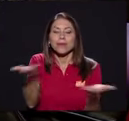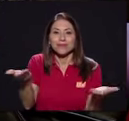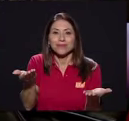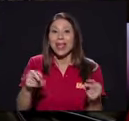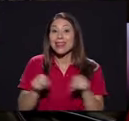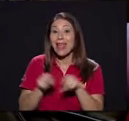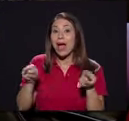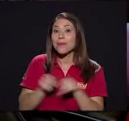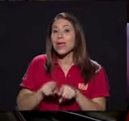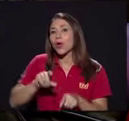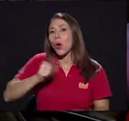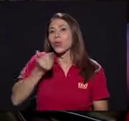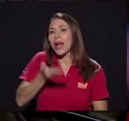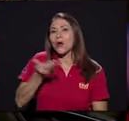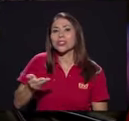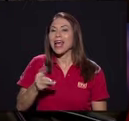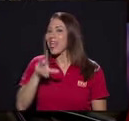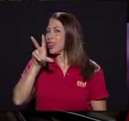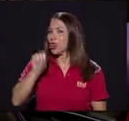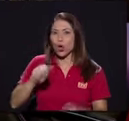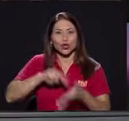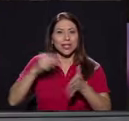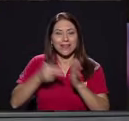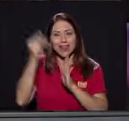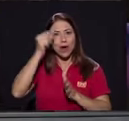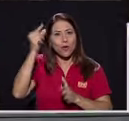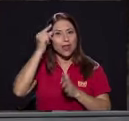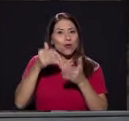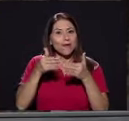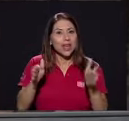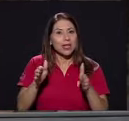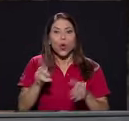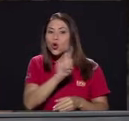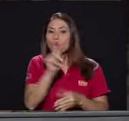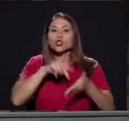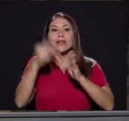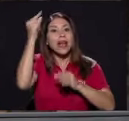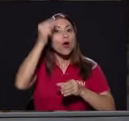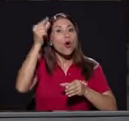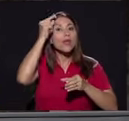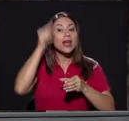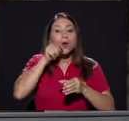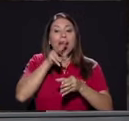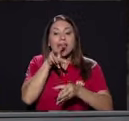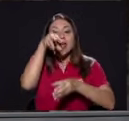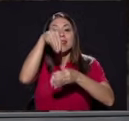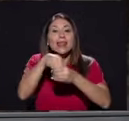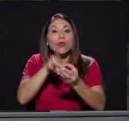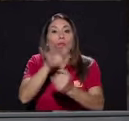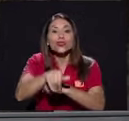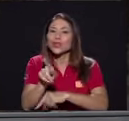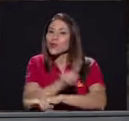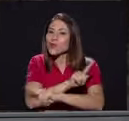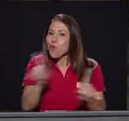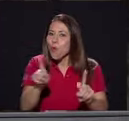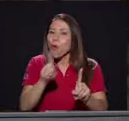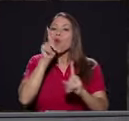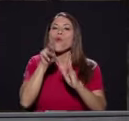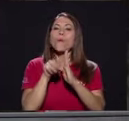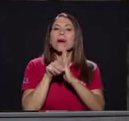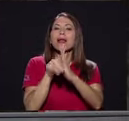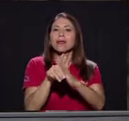no, que también Ana lo dejó ver y que es importante, es que no es un proyecto dentro del gobierno, no, es un paradigma con el